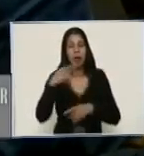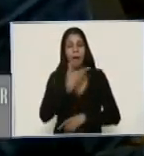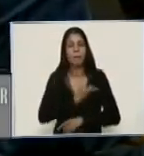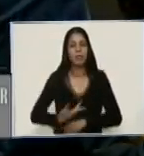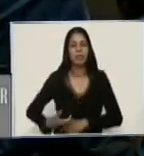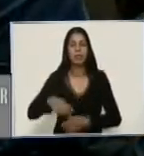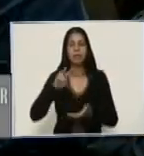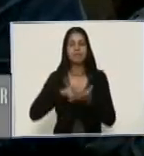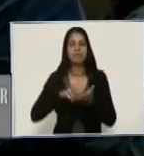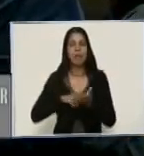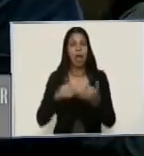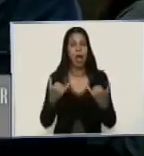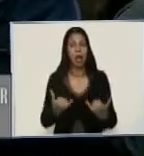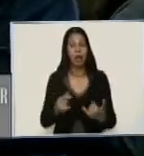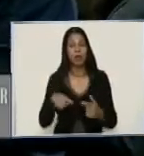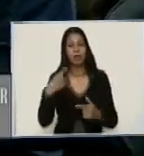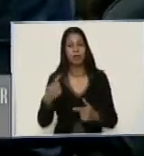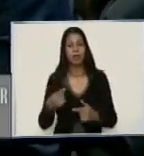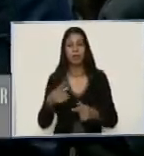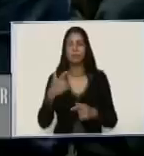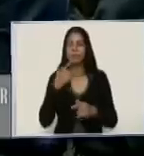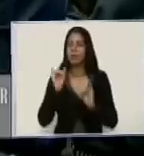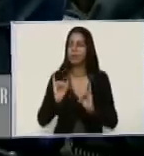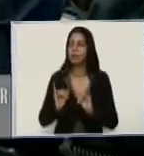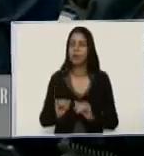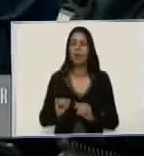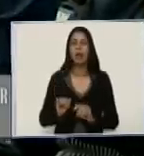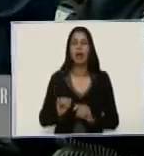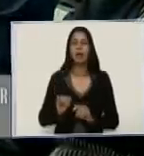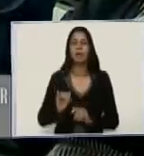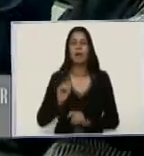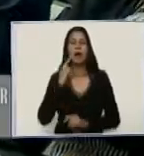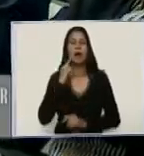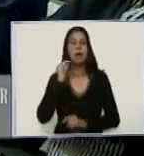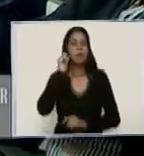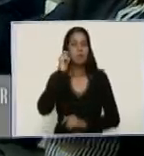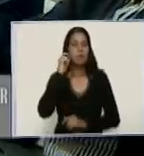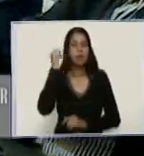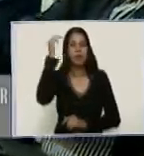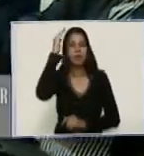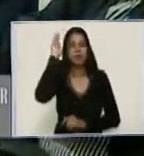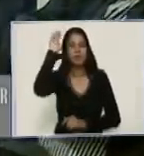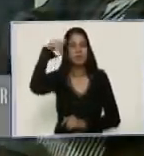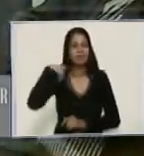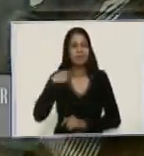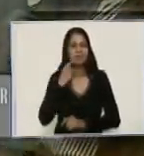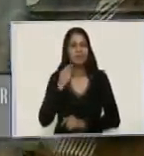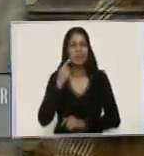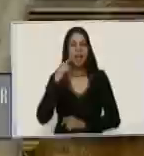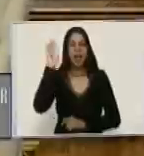mismo le acaban de dictar autodetención a Cristina Fernández, judicializando los golpes de Estado.